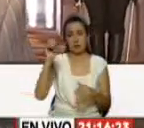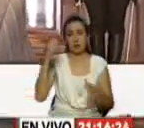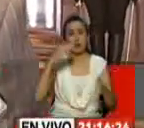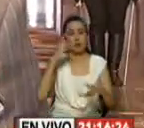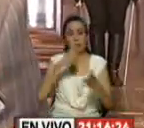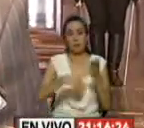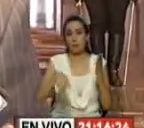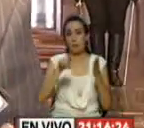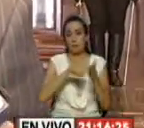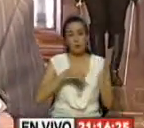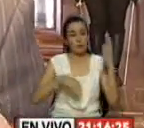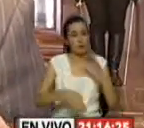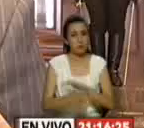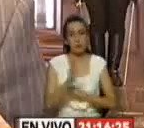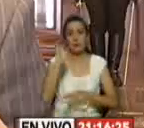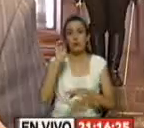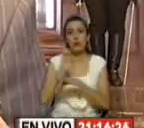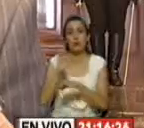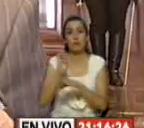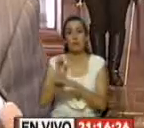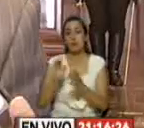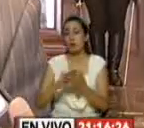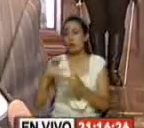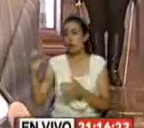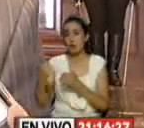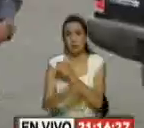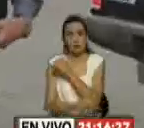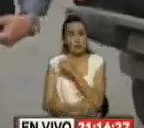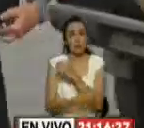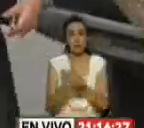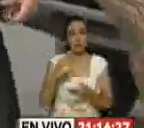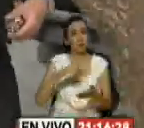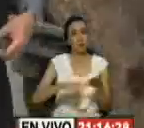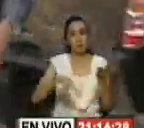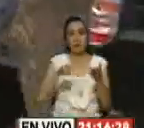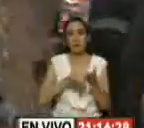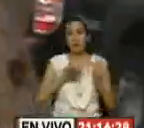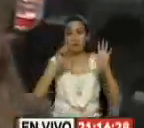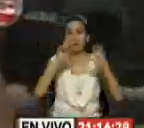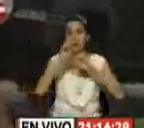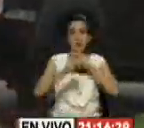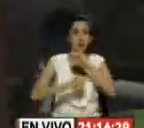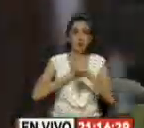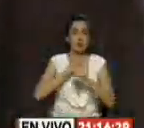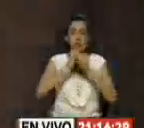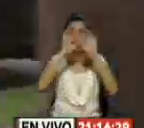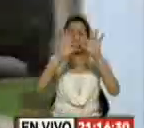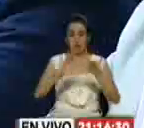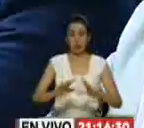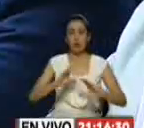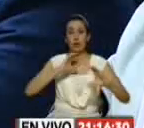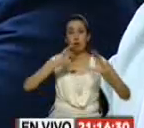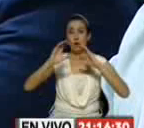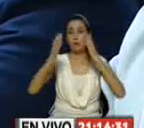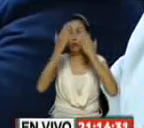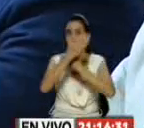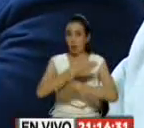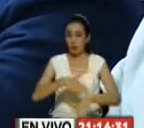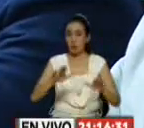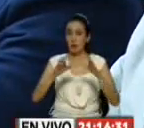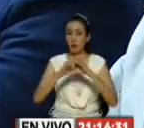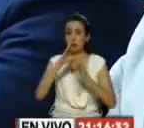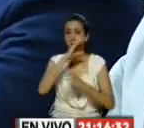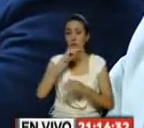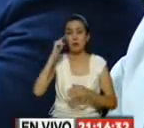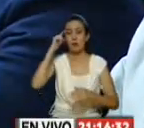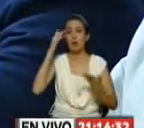salida del país y alguna otra medida adicional. Alvarado fue durante 6 años secretario de Comunicación y en la etapa final del régimen de Correa